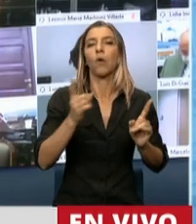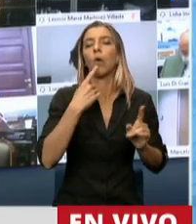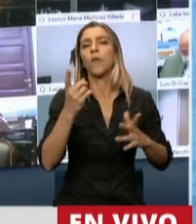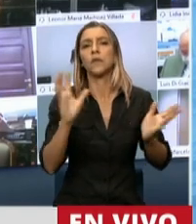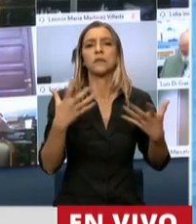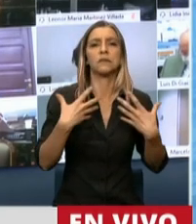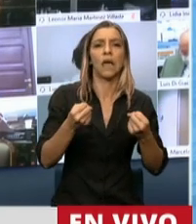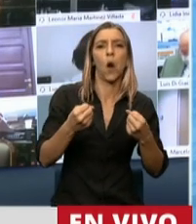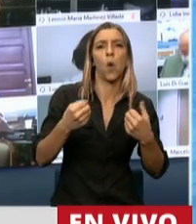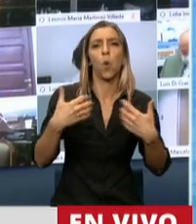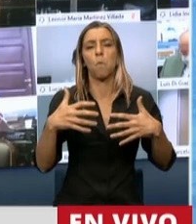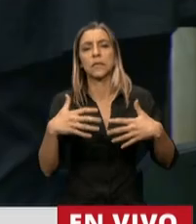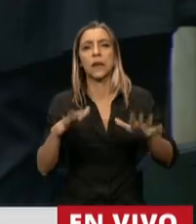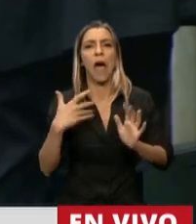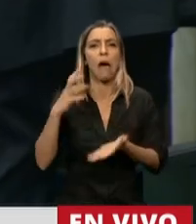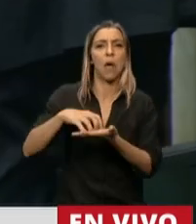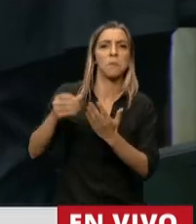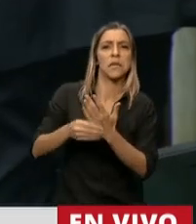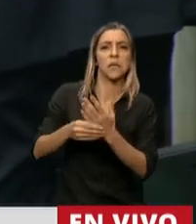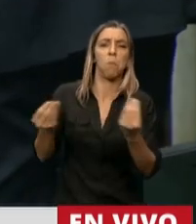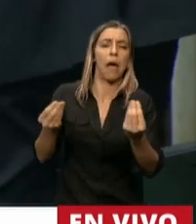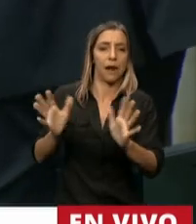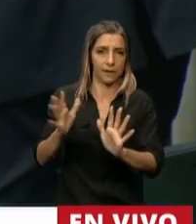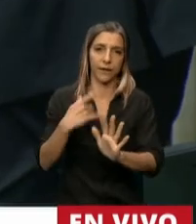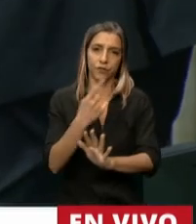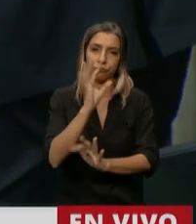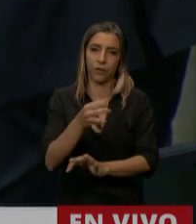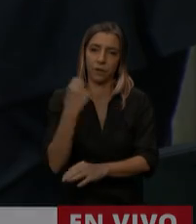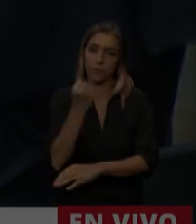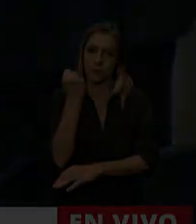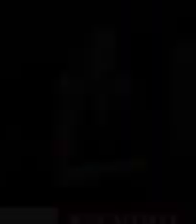arregla con un ministerio. Muchas gracias. Gracias, diputada Scaglia.